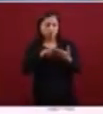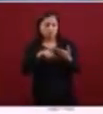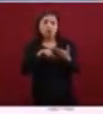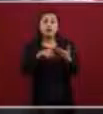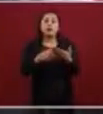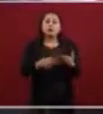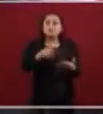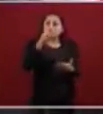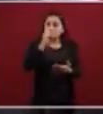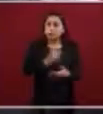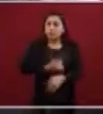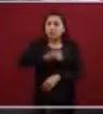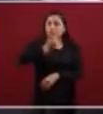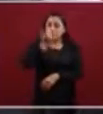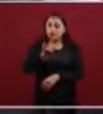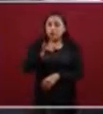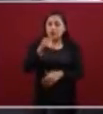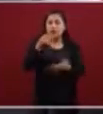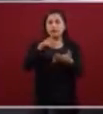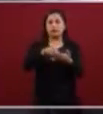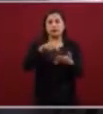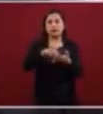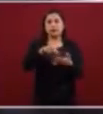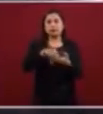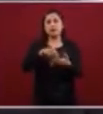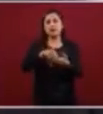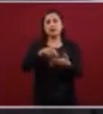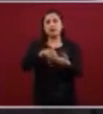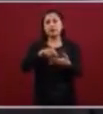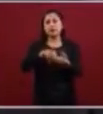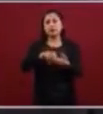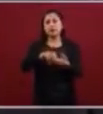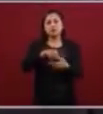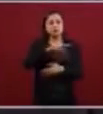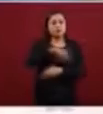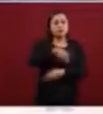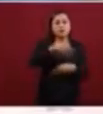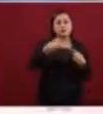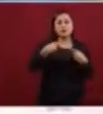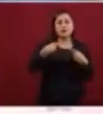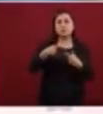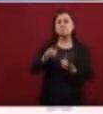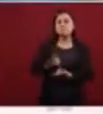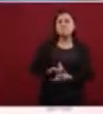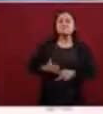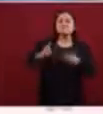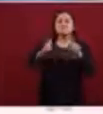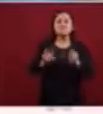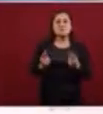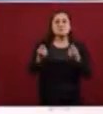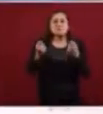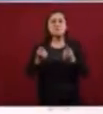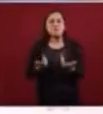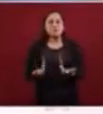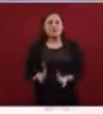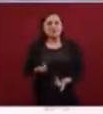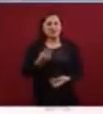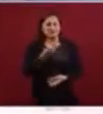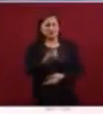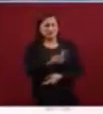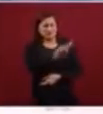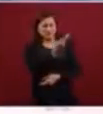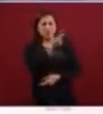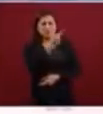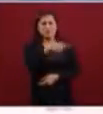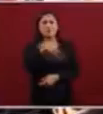jurídicas que son donde lamentablemente la defensa se agarra para poder llevar a cabo ese tipo de alegaciones. ¿No es preocupante que los ministerios públicos